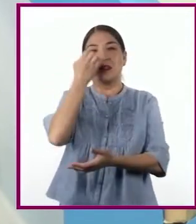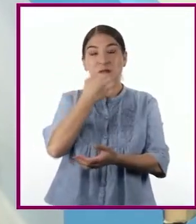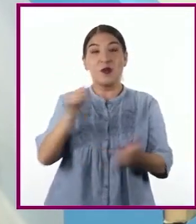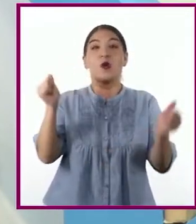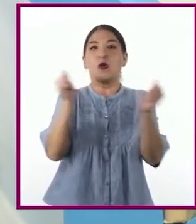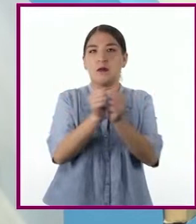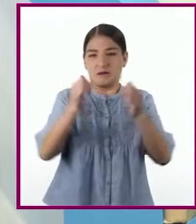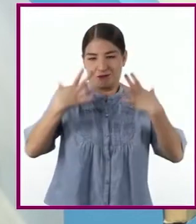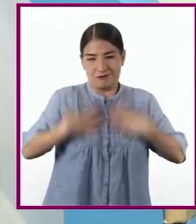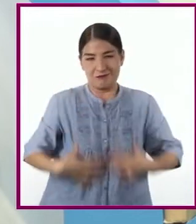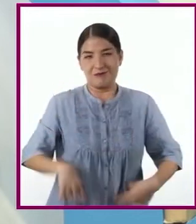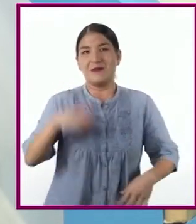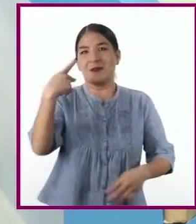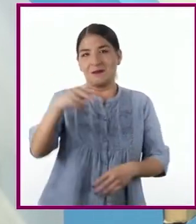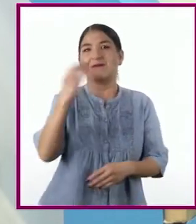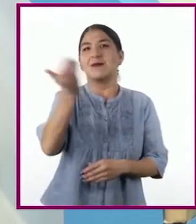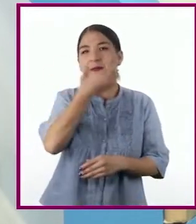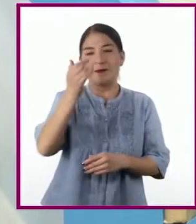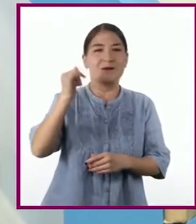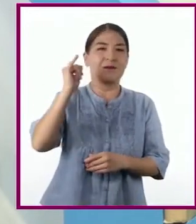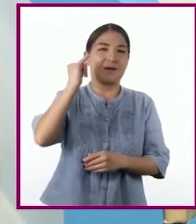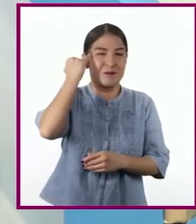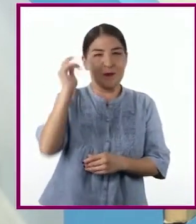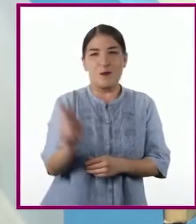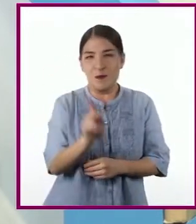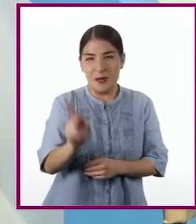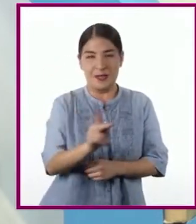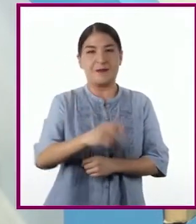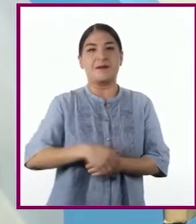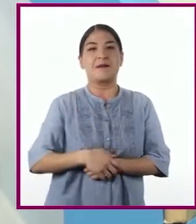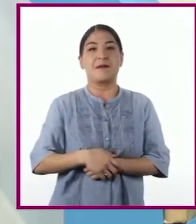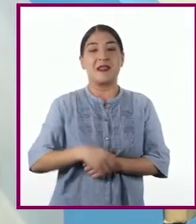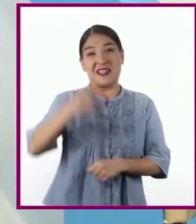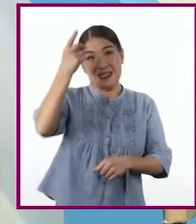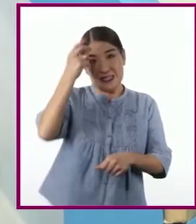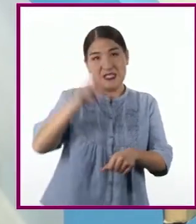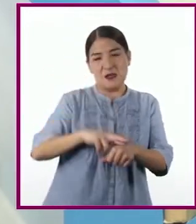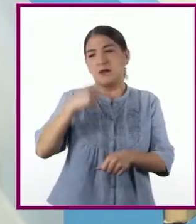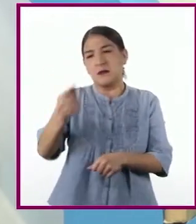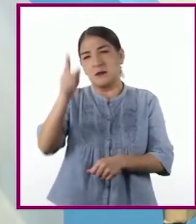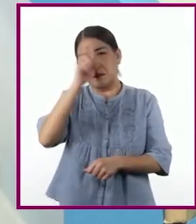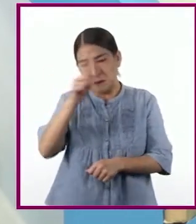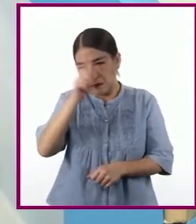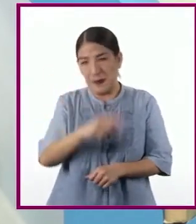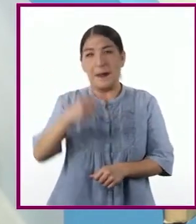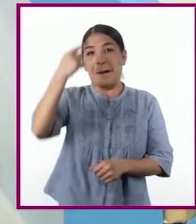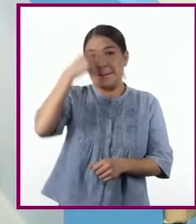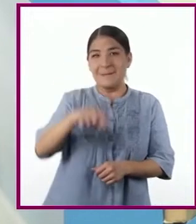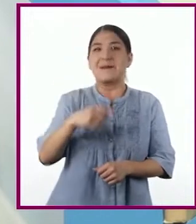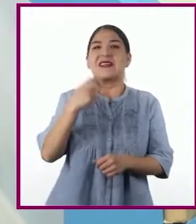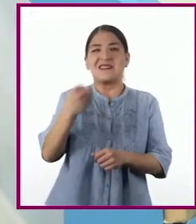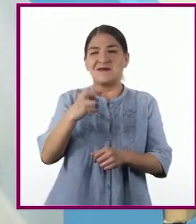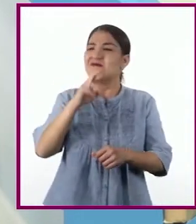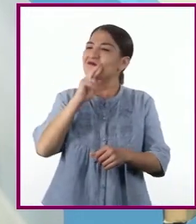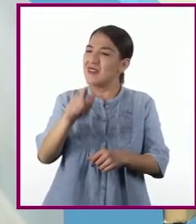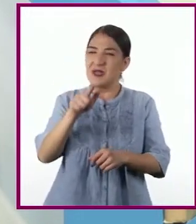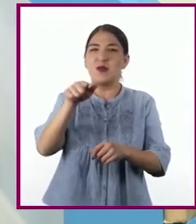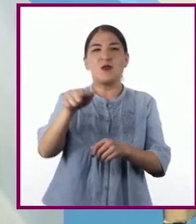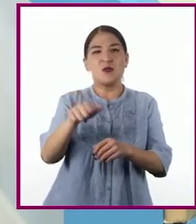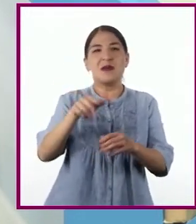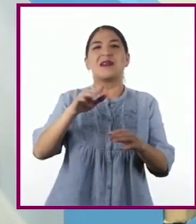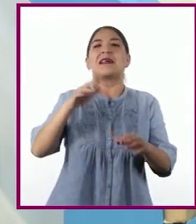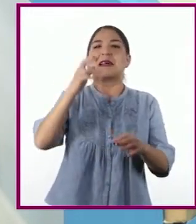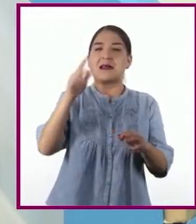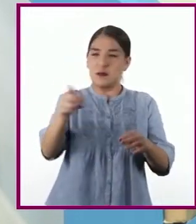la vestimenta de su comunidad. El director la orientó para que, en la medida de lo posible,